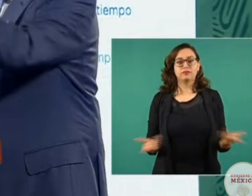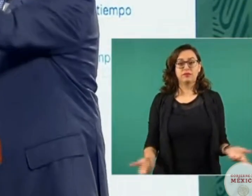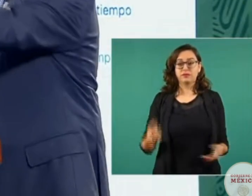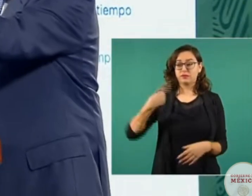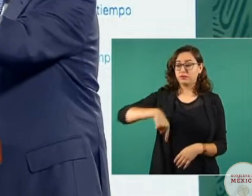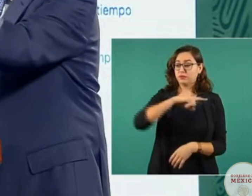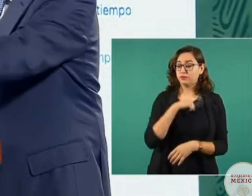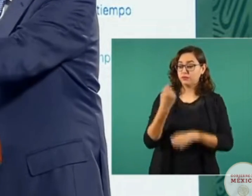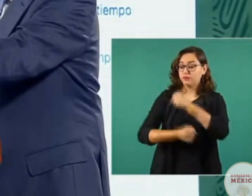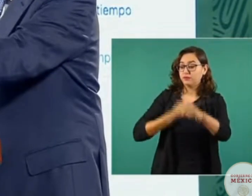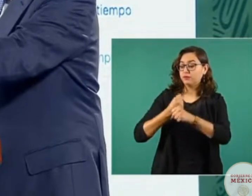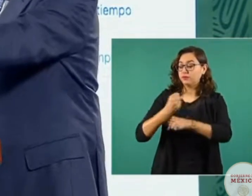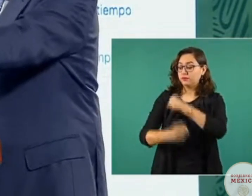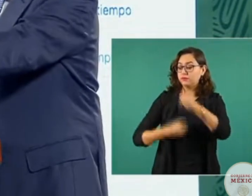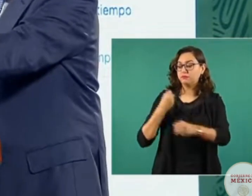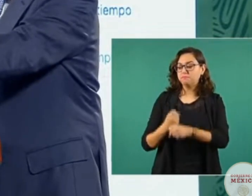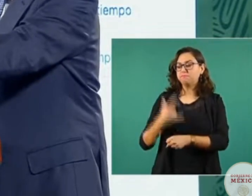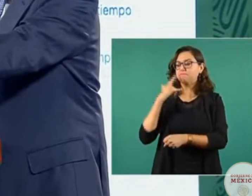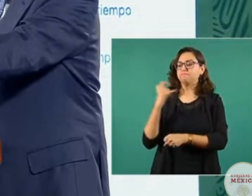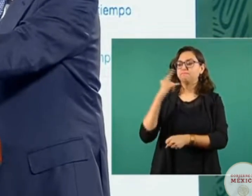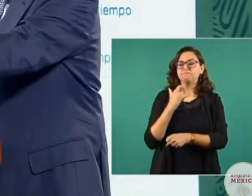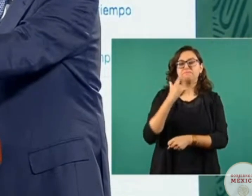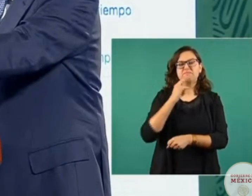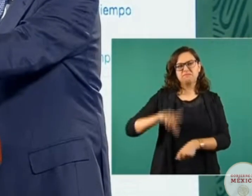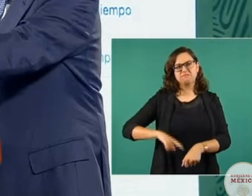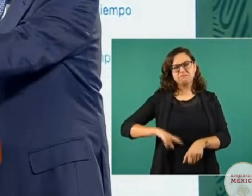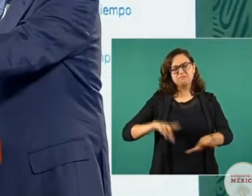a nuestros adversarios.